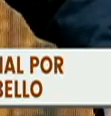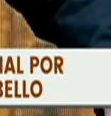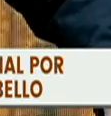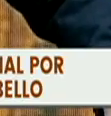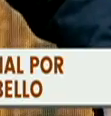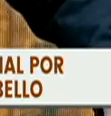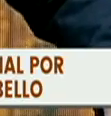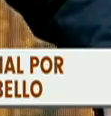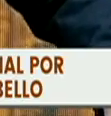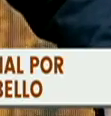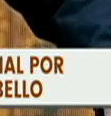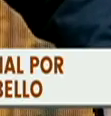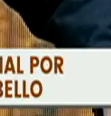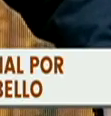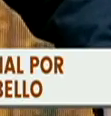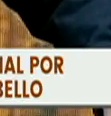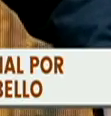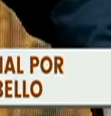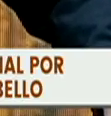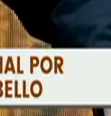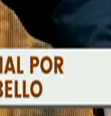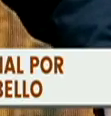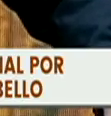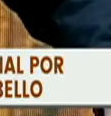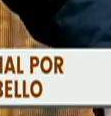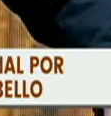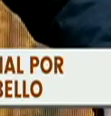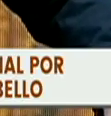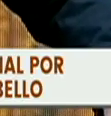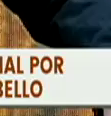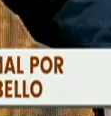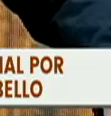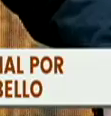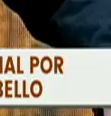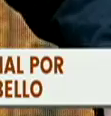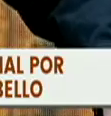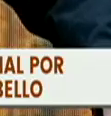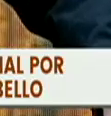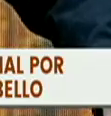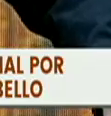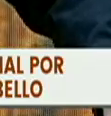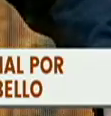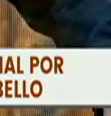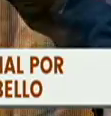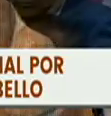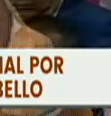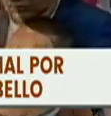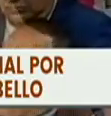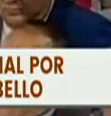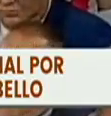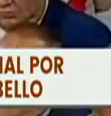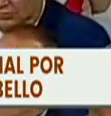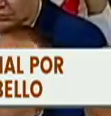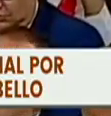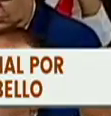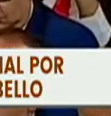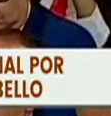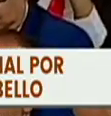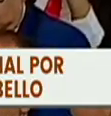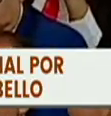después de estos hechos narra lo siguiente la la escribe en Nueva York cuando ya está fuera del país ya